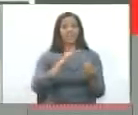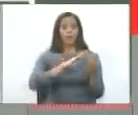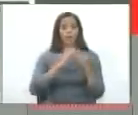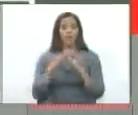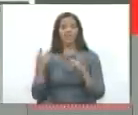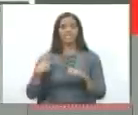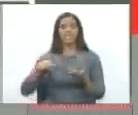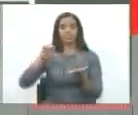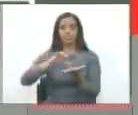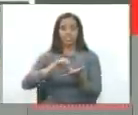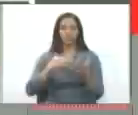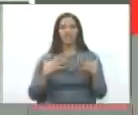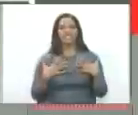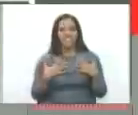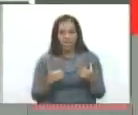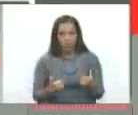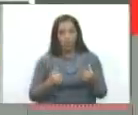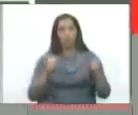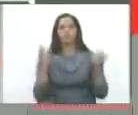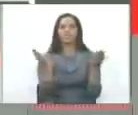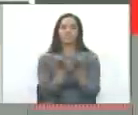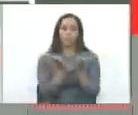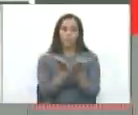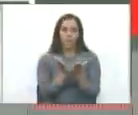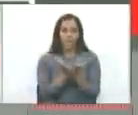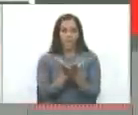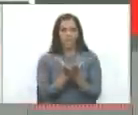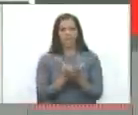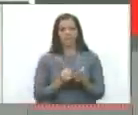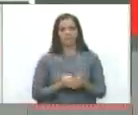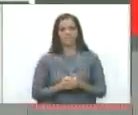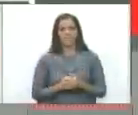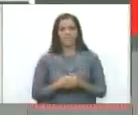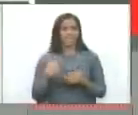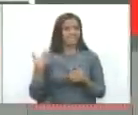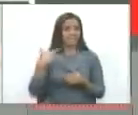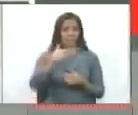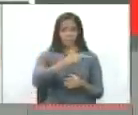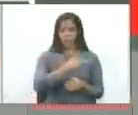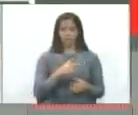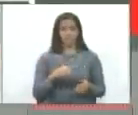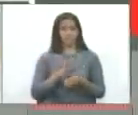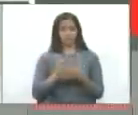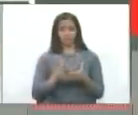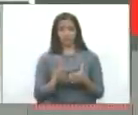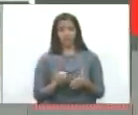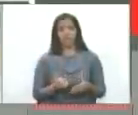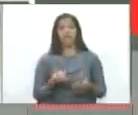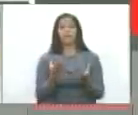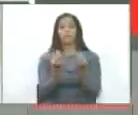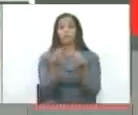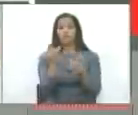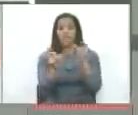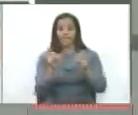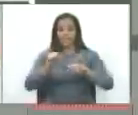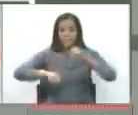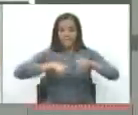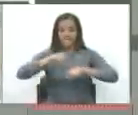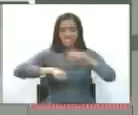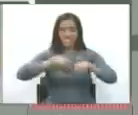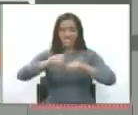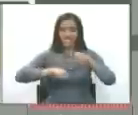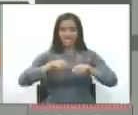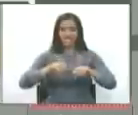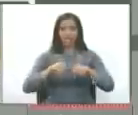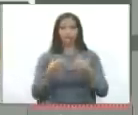de salud, de escuela. El transporte funciona, la gente anda mucho en bicicleta, pero hay transporte por todos lados.